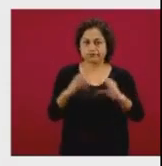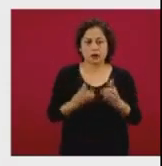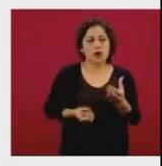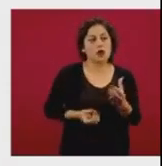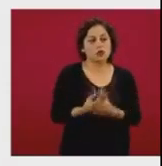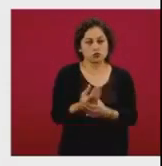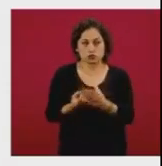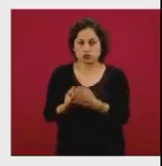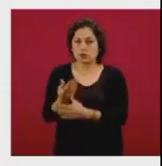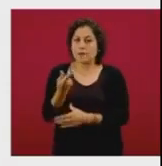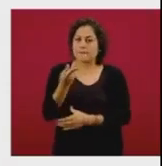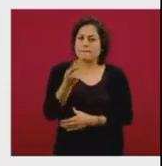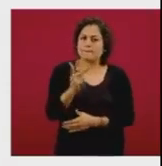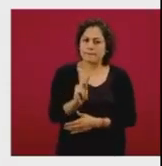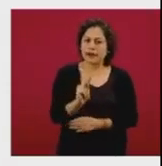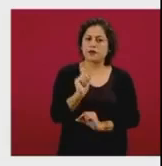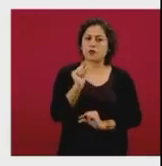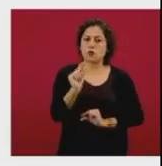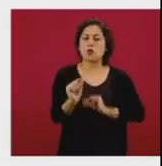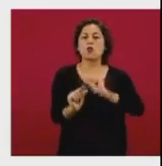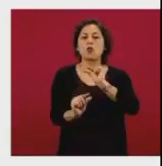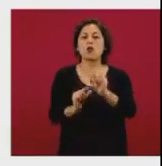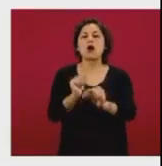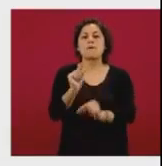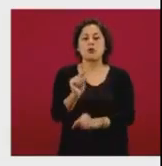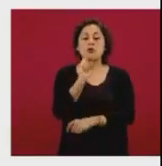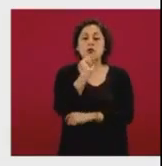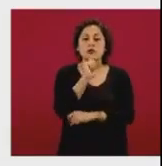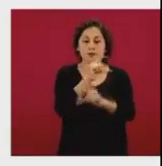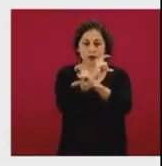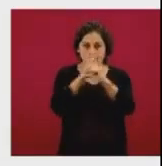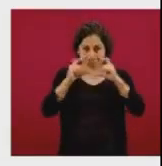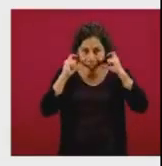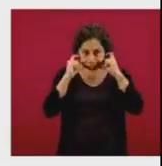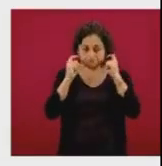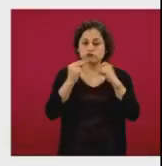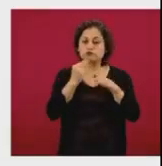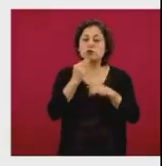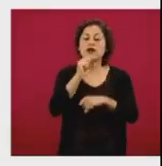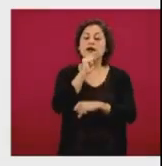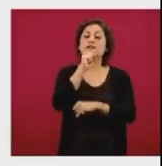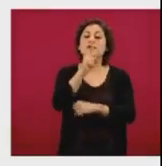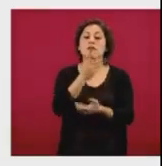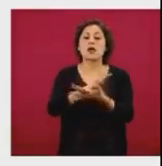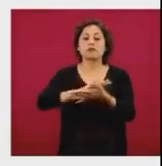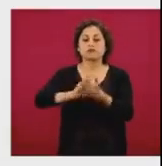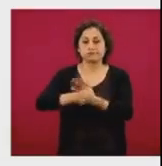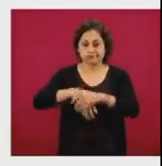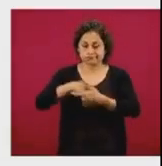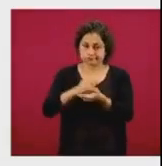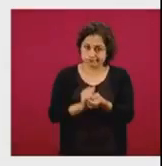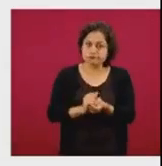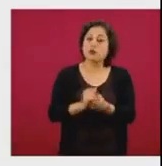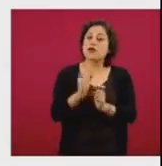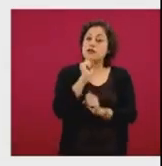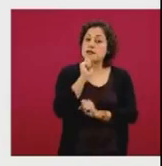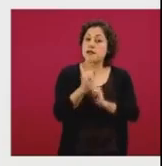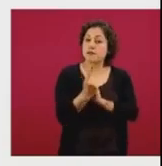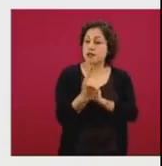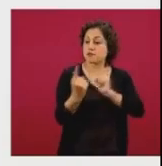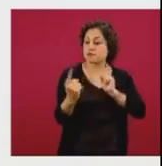el cubrebocas, tomando medidas específicas, lavándonos siempre las manos y manteniendo una sana distancia, saliendo única